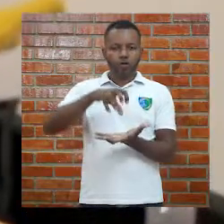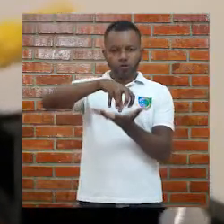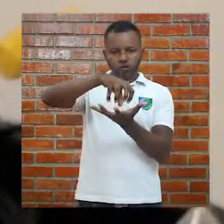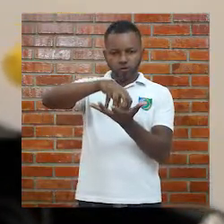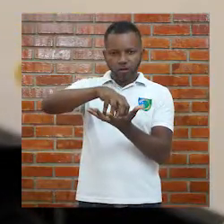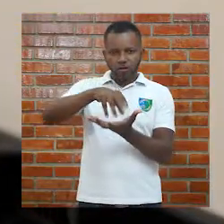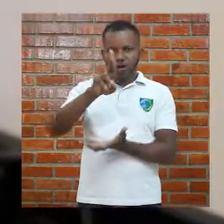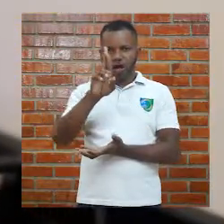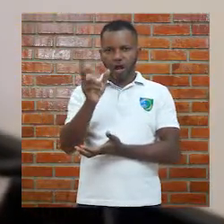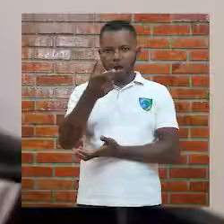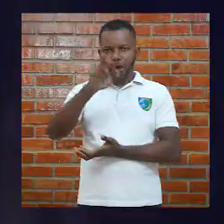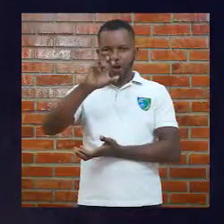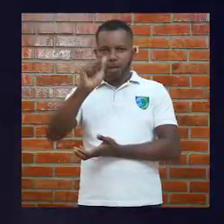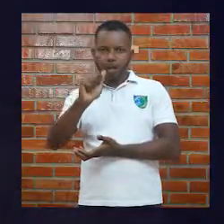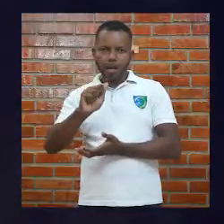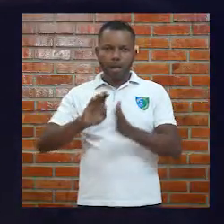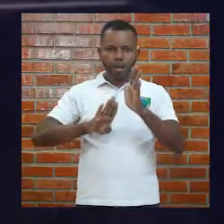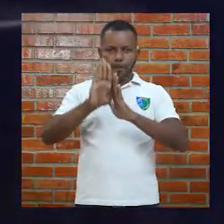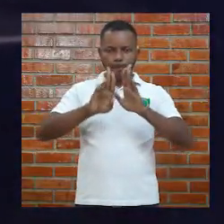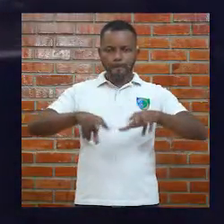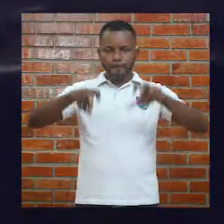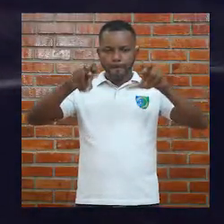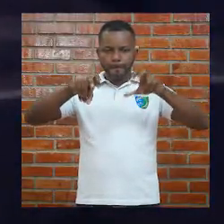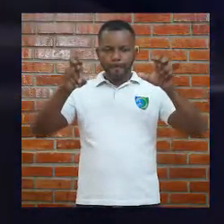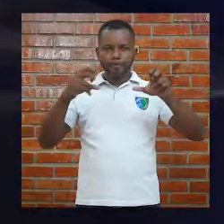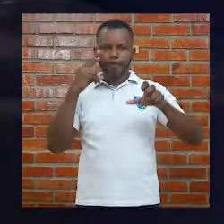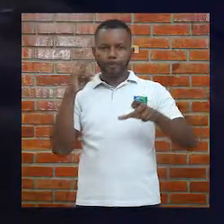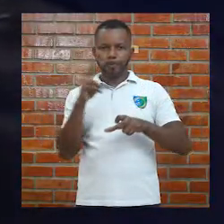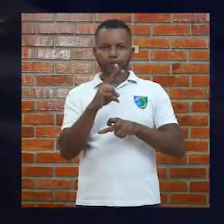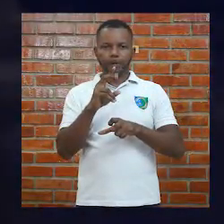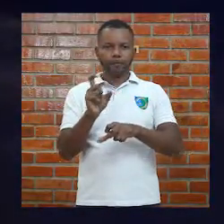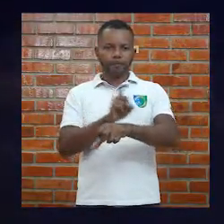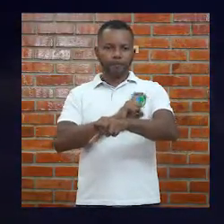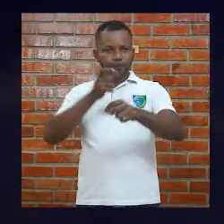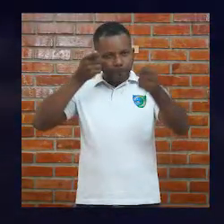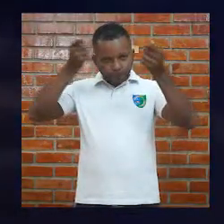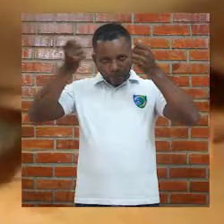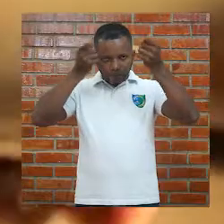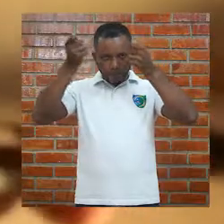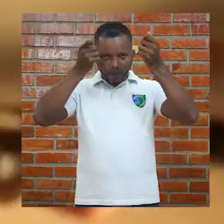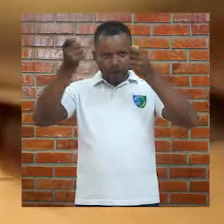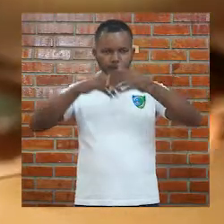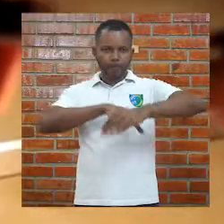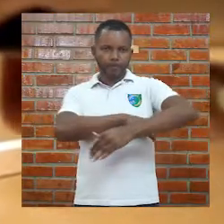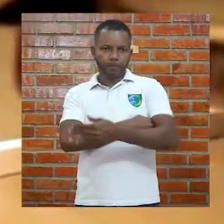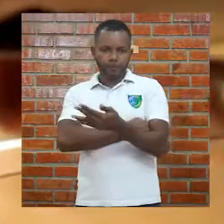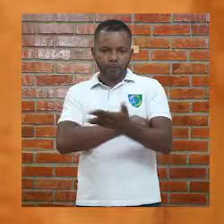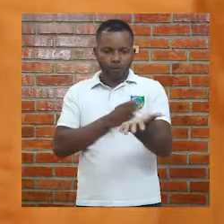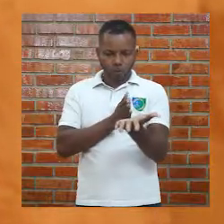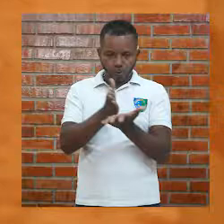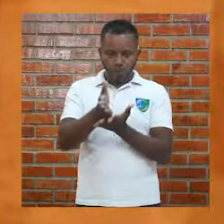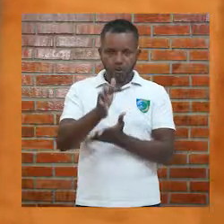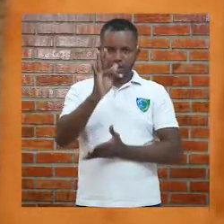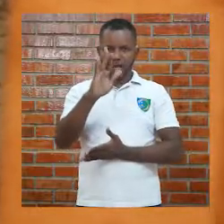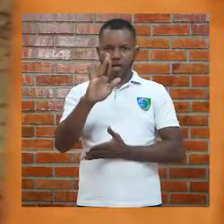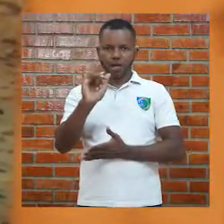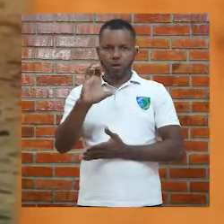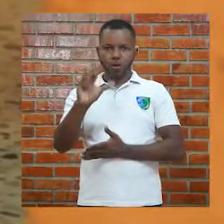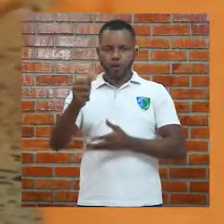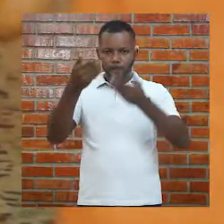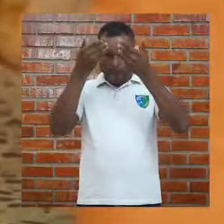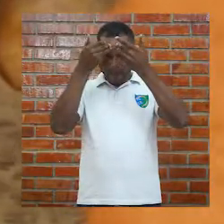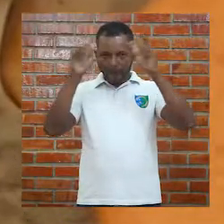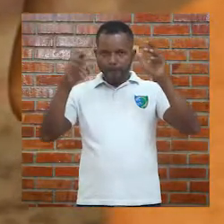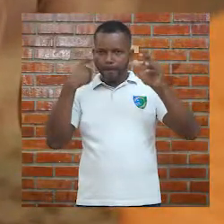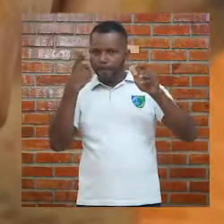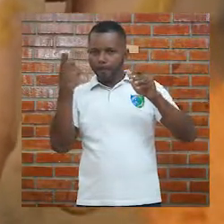la Investigación, la Innovación y el Emprendimiento nacen en el marco de la Estrategia Ministerial Ruta Territorial, que busca la